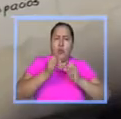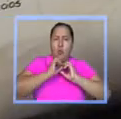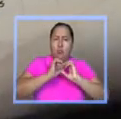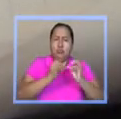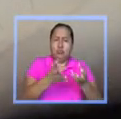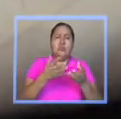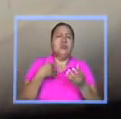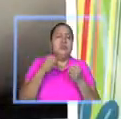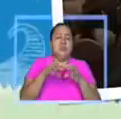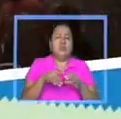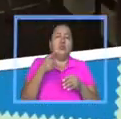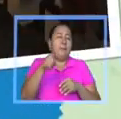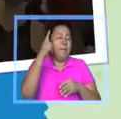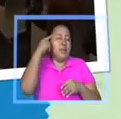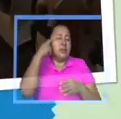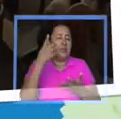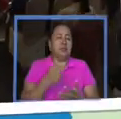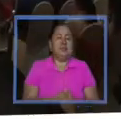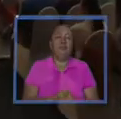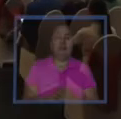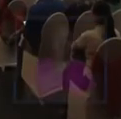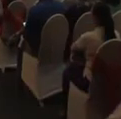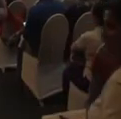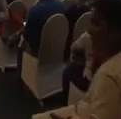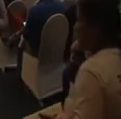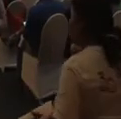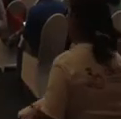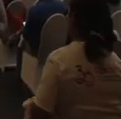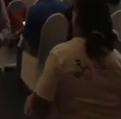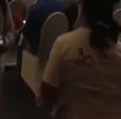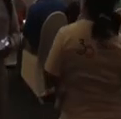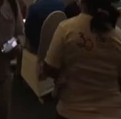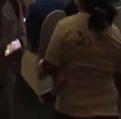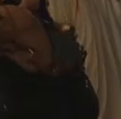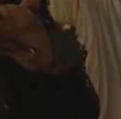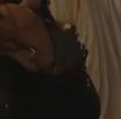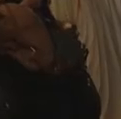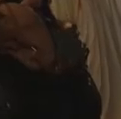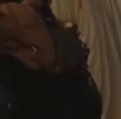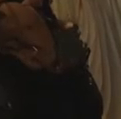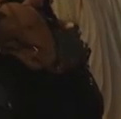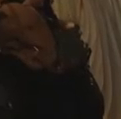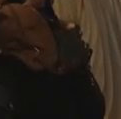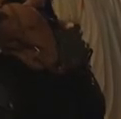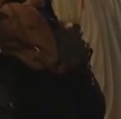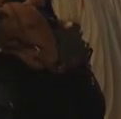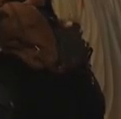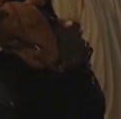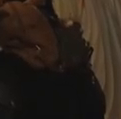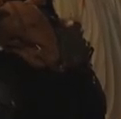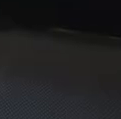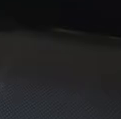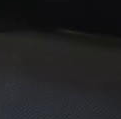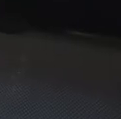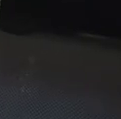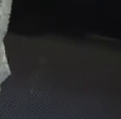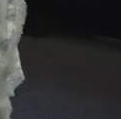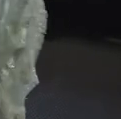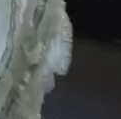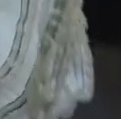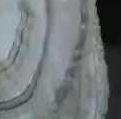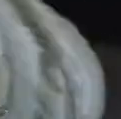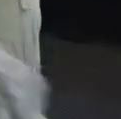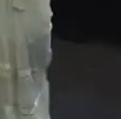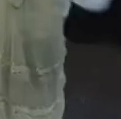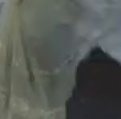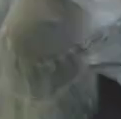simplemente decimos, sí, yo respeto los derechos de las niñas y los niños en mi hogar, con mi hermanito, con mis hijos, con mis primos